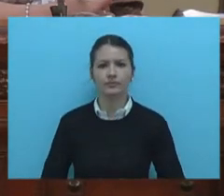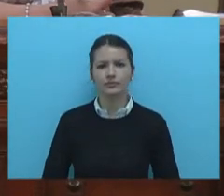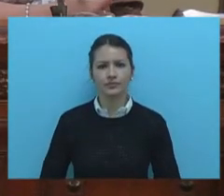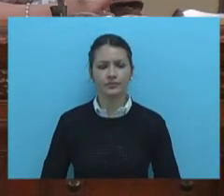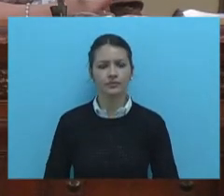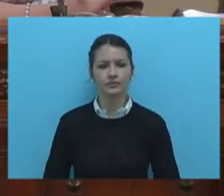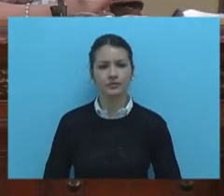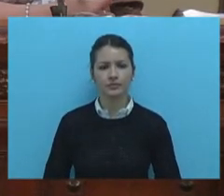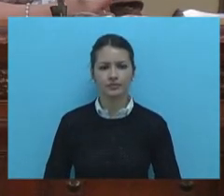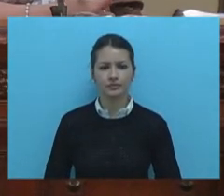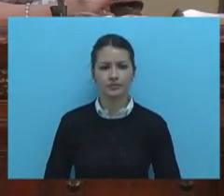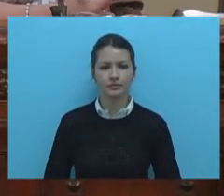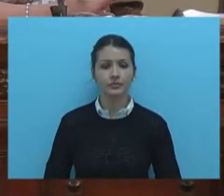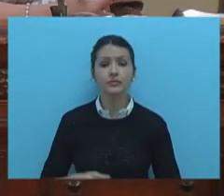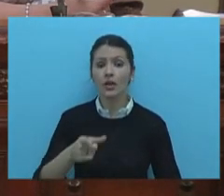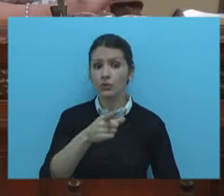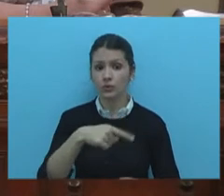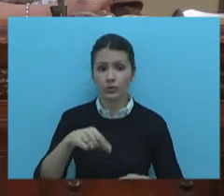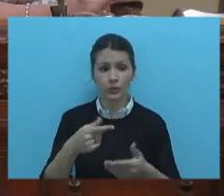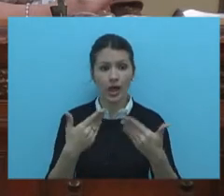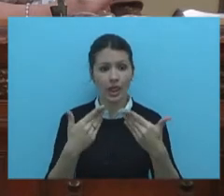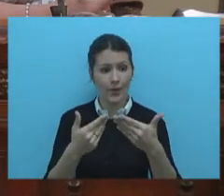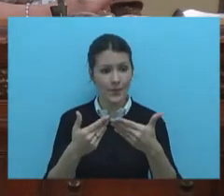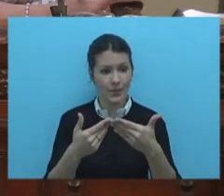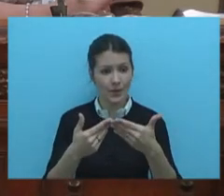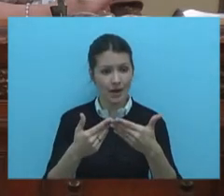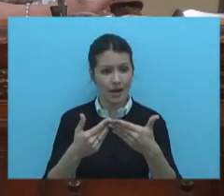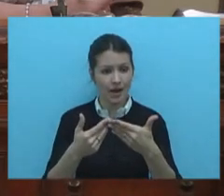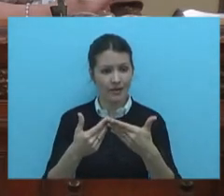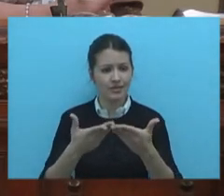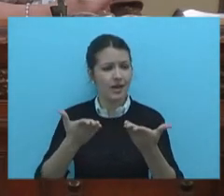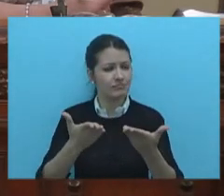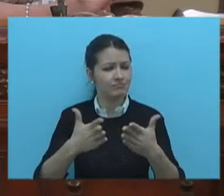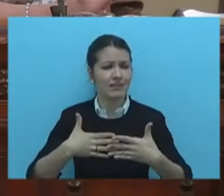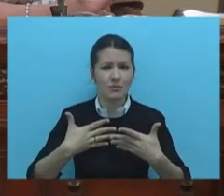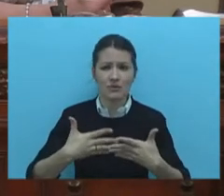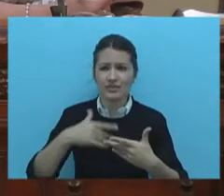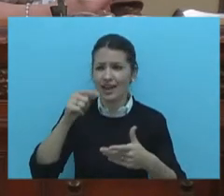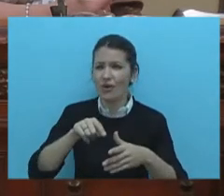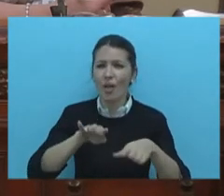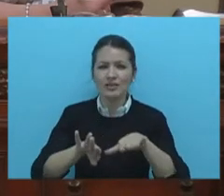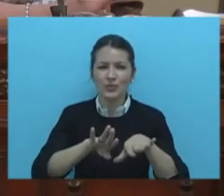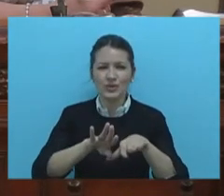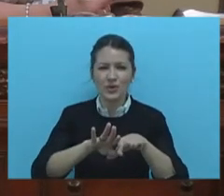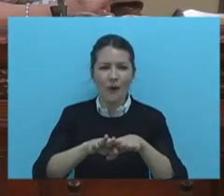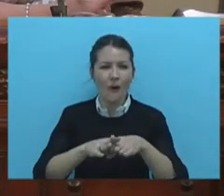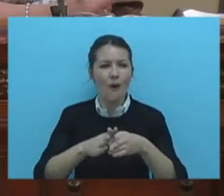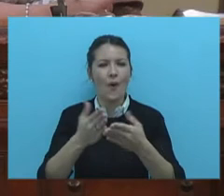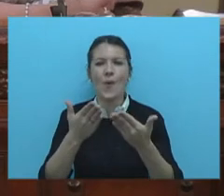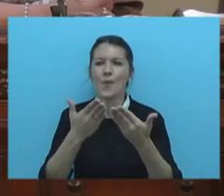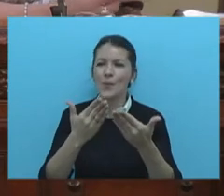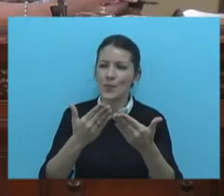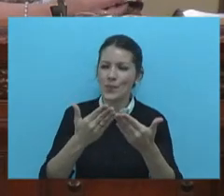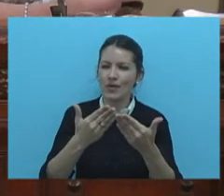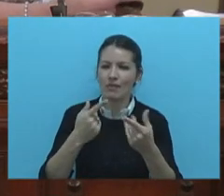aprovechar al máximo posible esta experiencia, que creo que es preciosa. Traten de debatir los